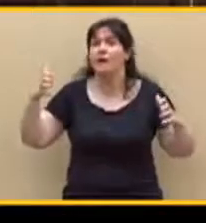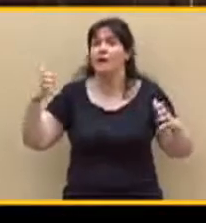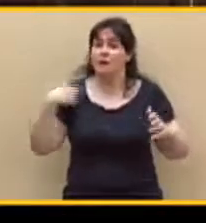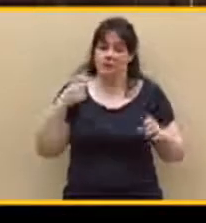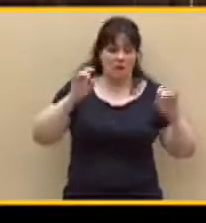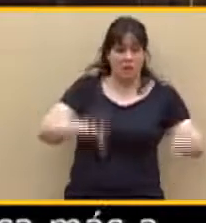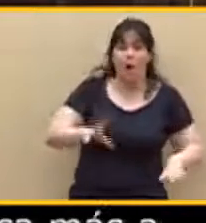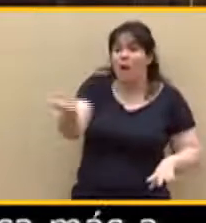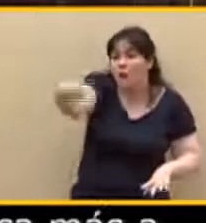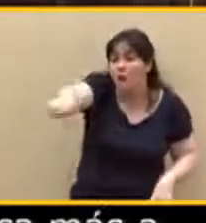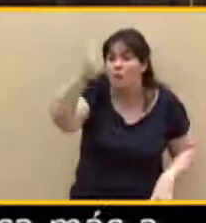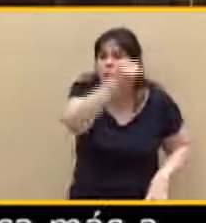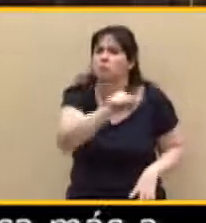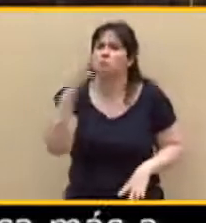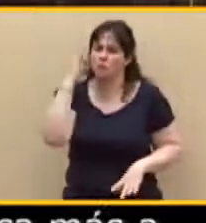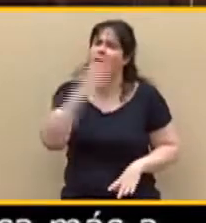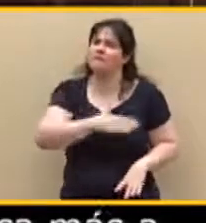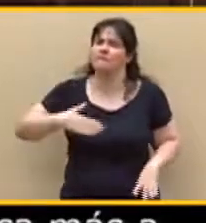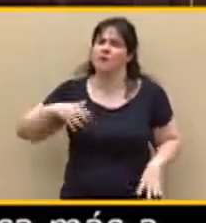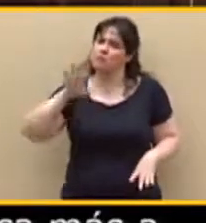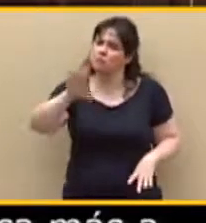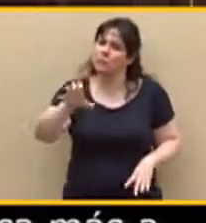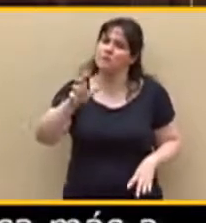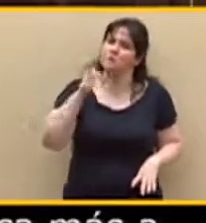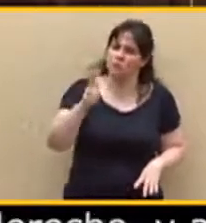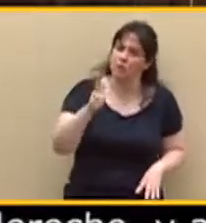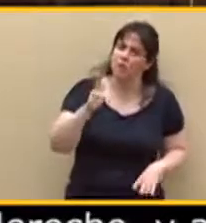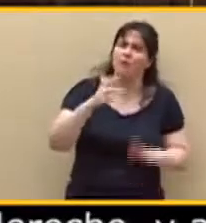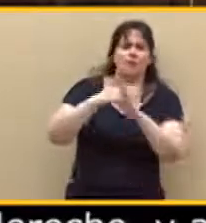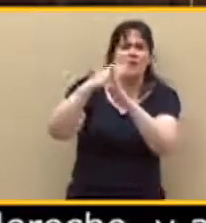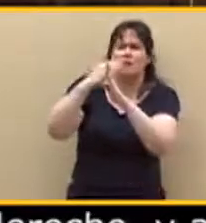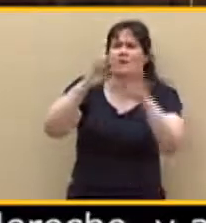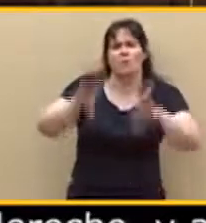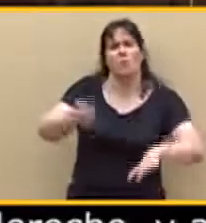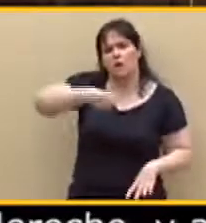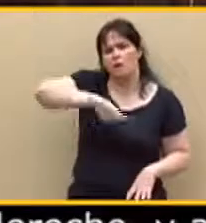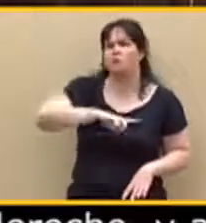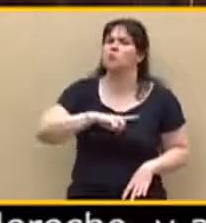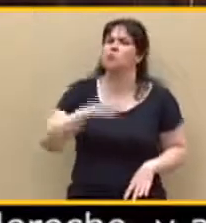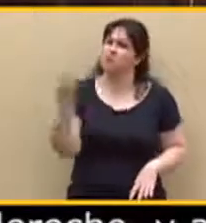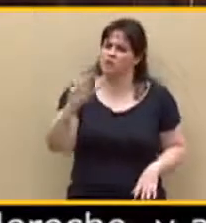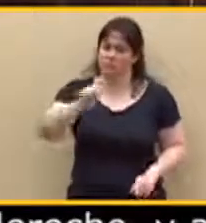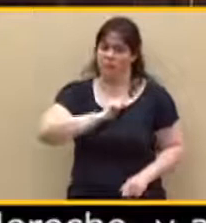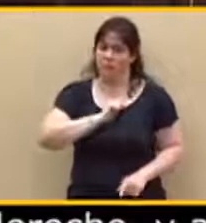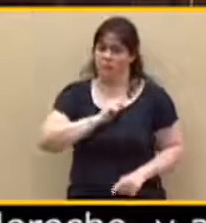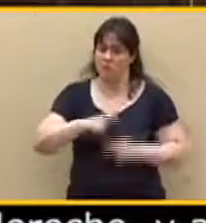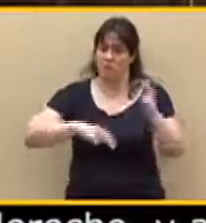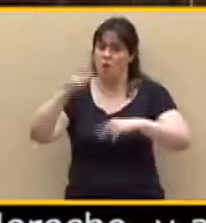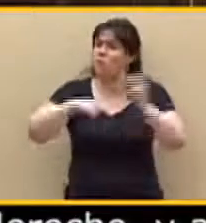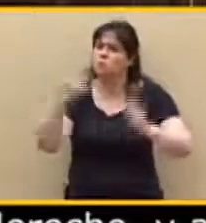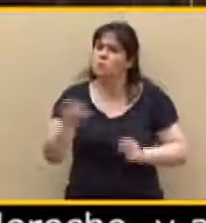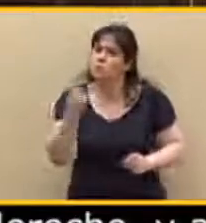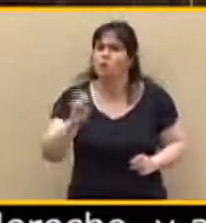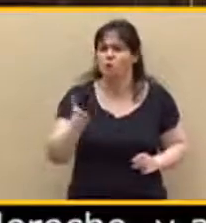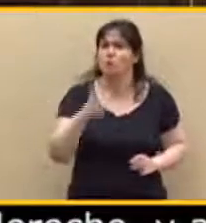vosotras. Queremos un país con derechos y a la altura de lo que nos merecemos. Pero no vamos a construirlo solos. Daremos lo mejor de